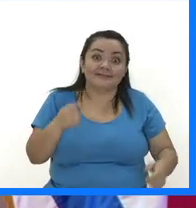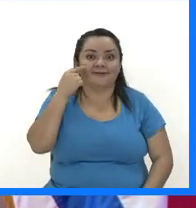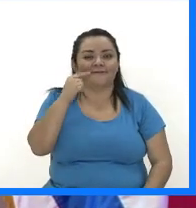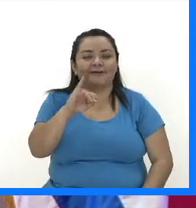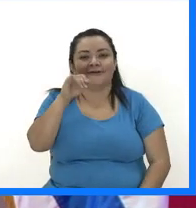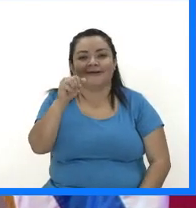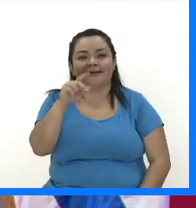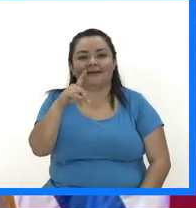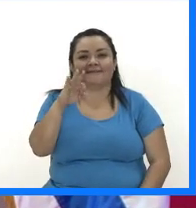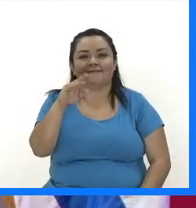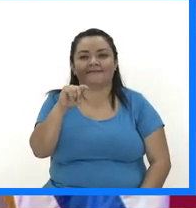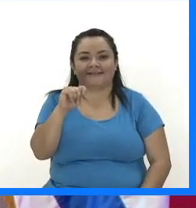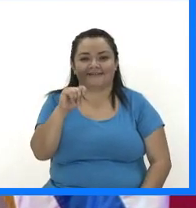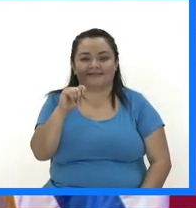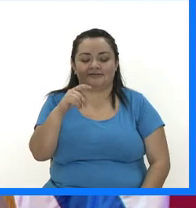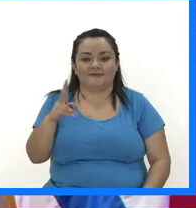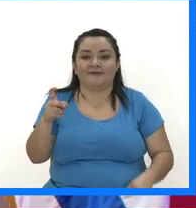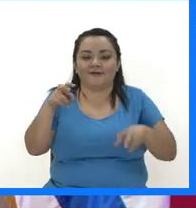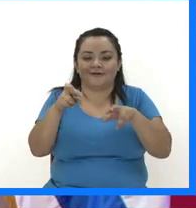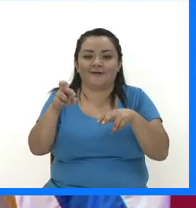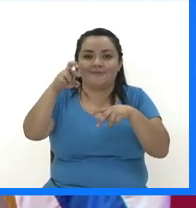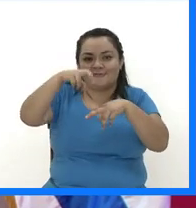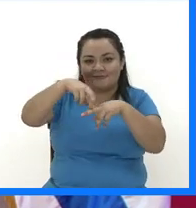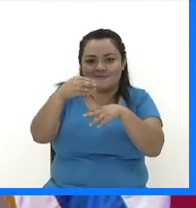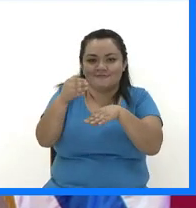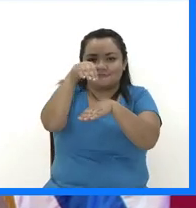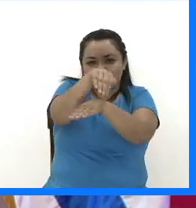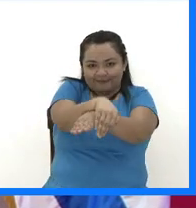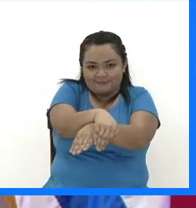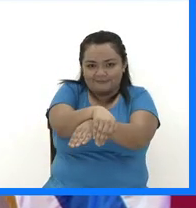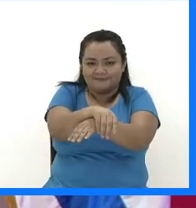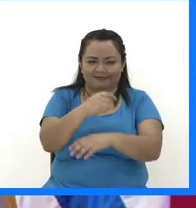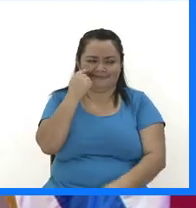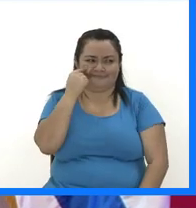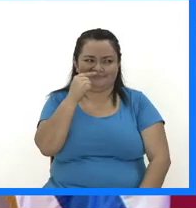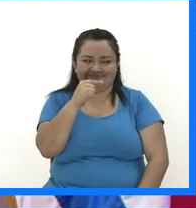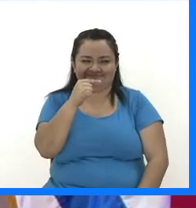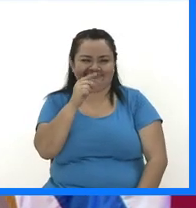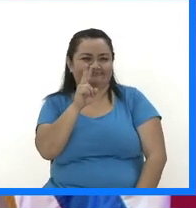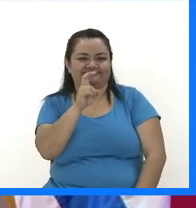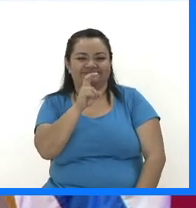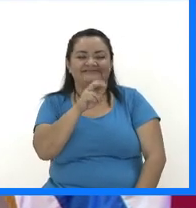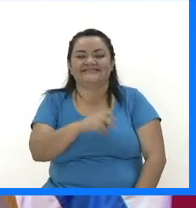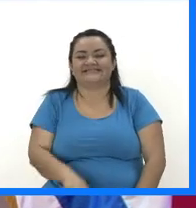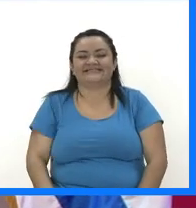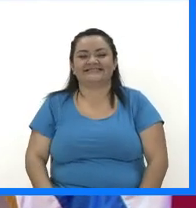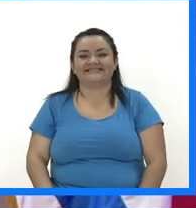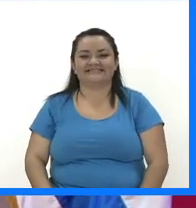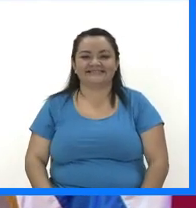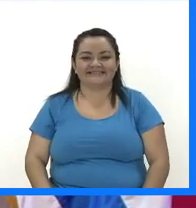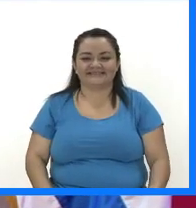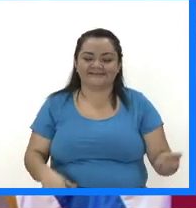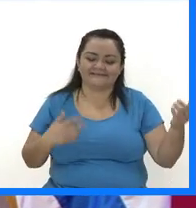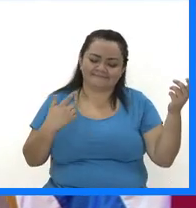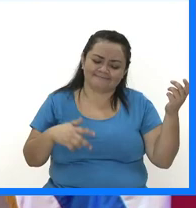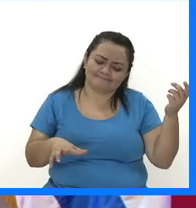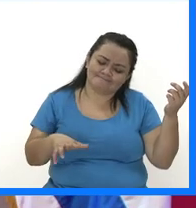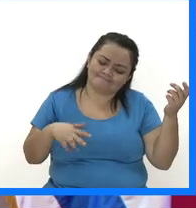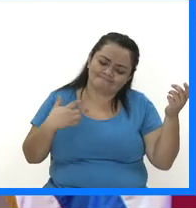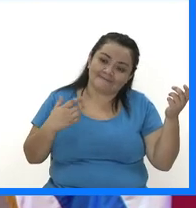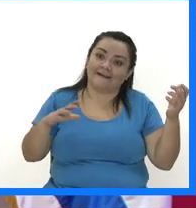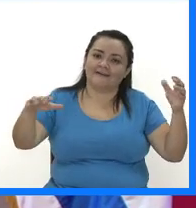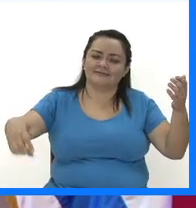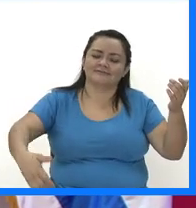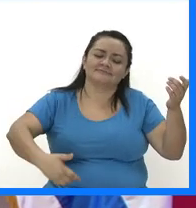japhet con la pierna cruzada me asusta ja ja ja ja ja ja ja ja componente dicho avn y agarraba la guitarra